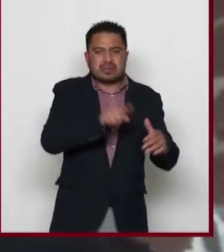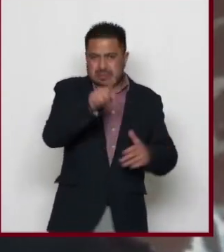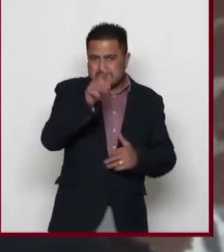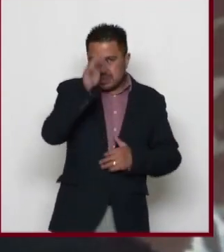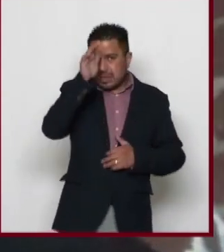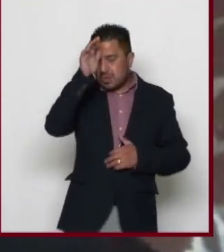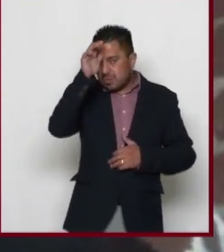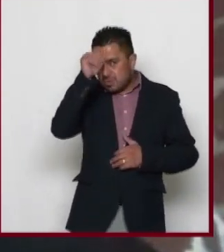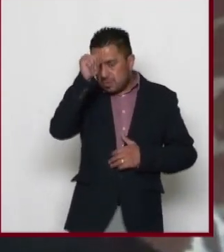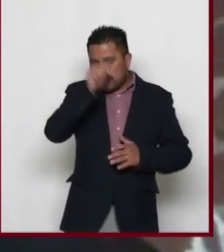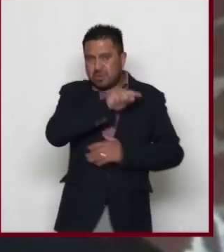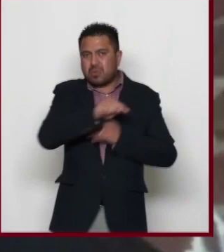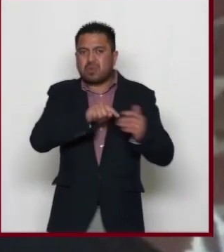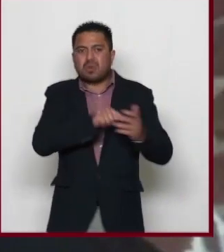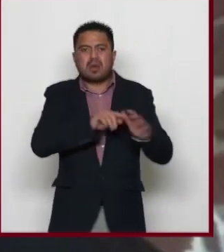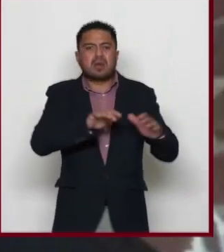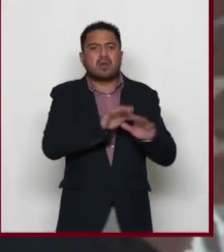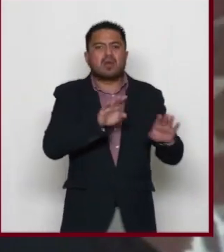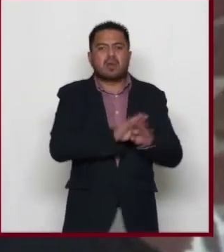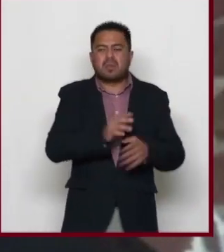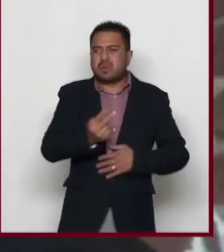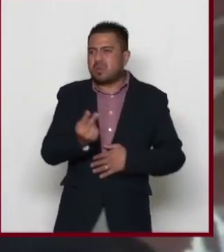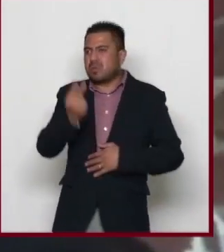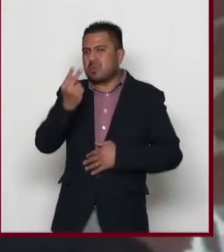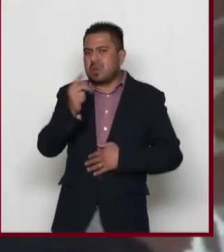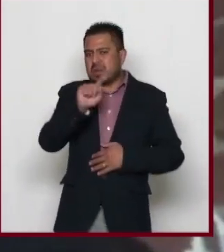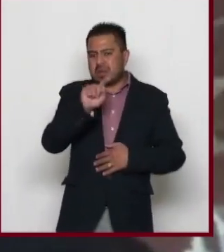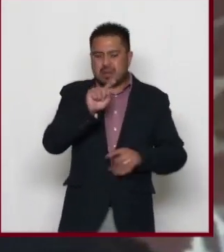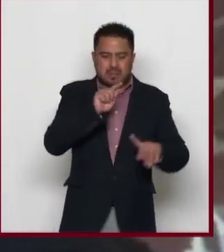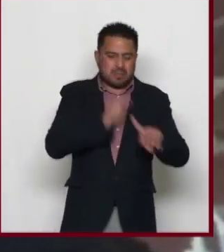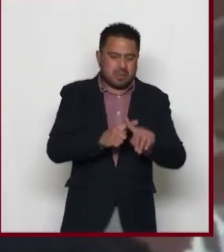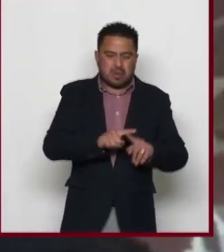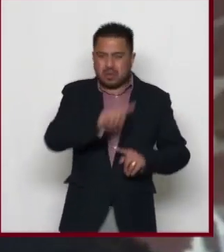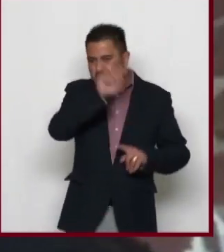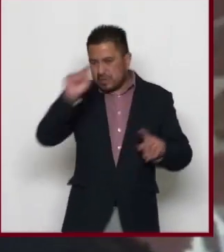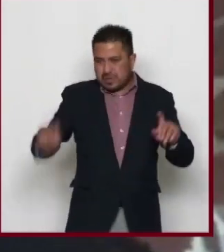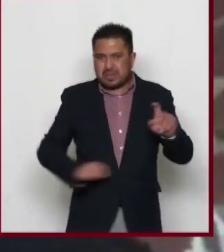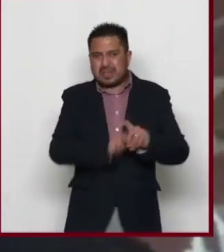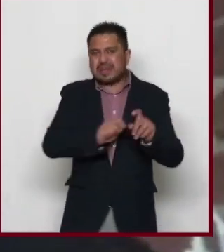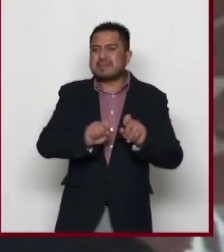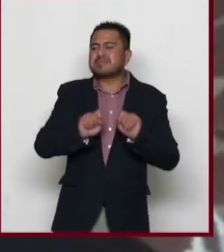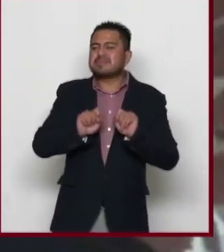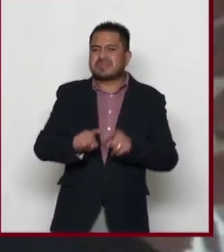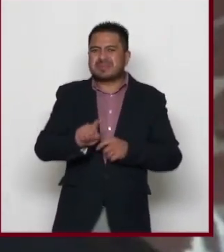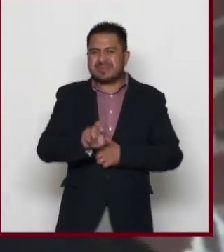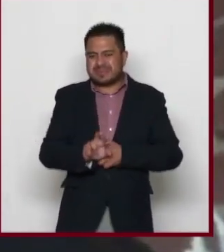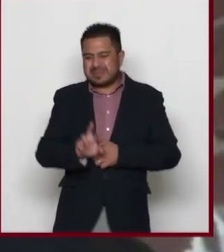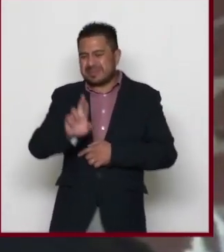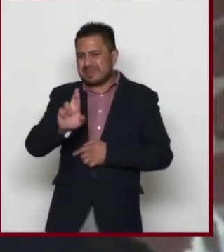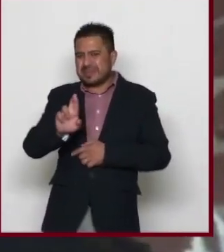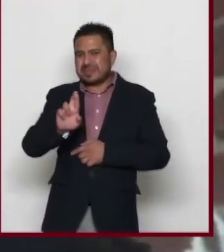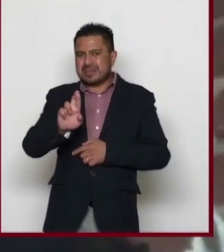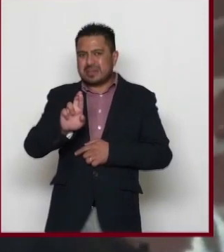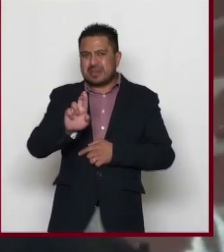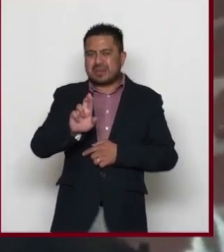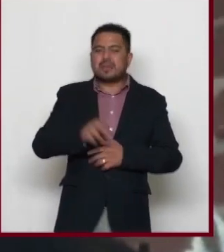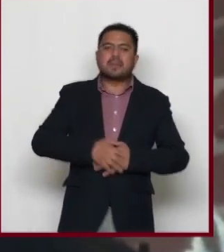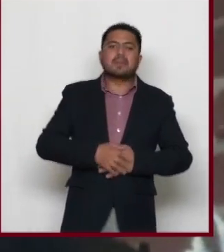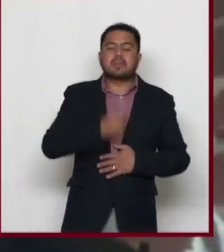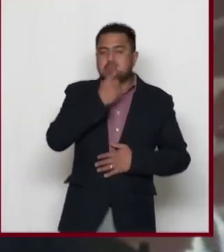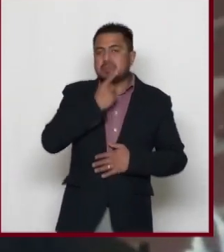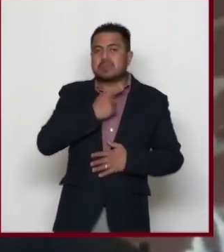fundamental porque el área, recuerden ustedes que el área va como el cuadrado del radio o del diámetro